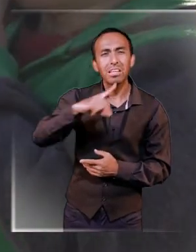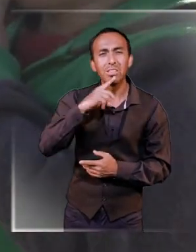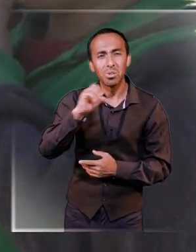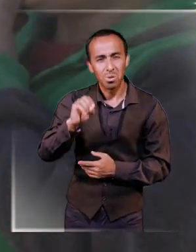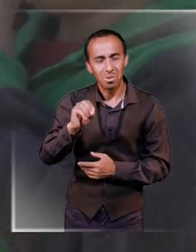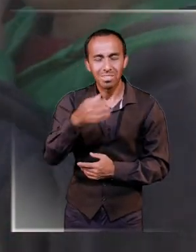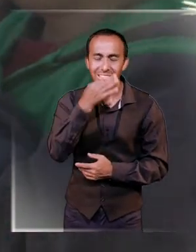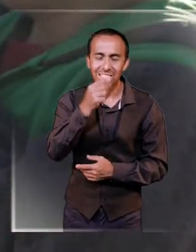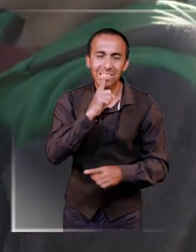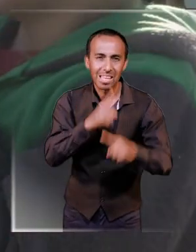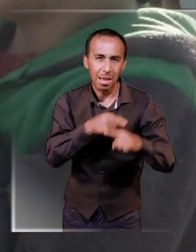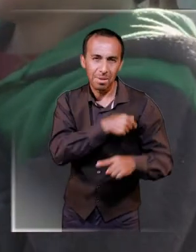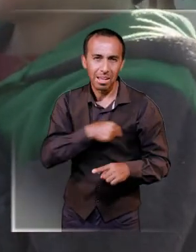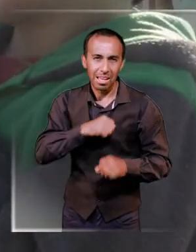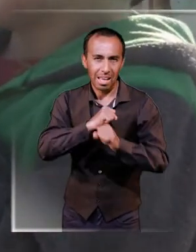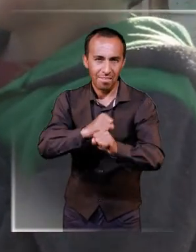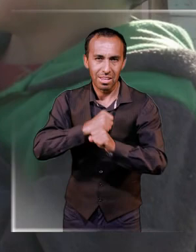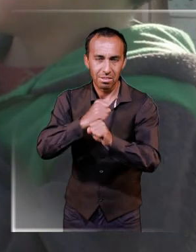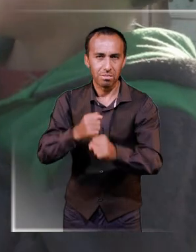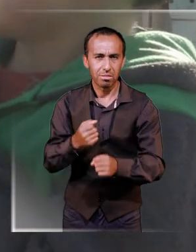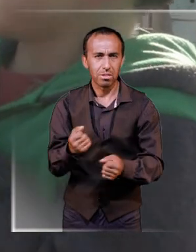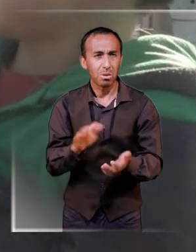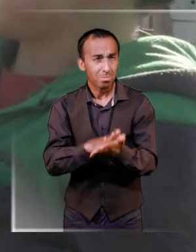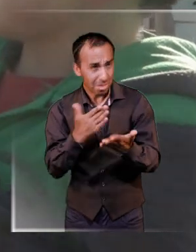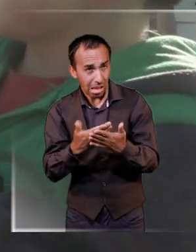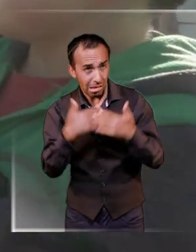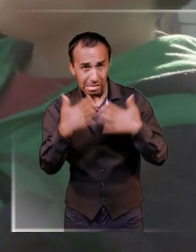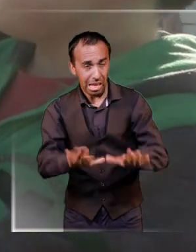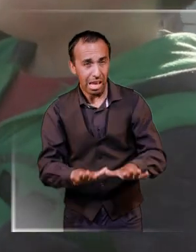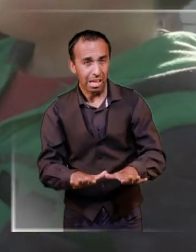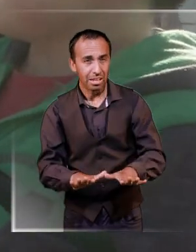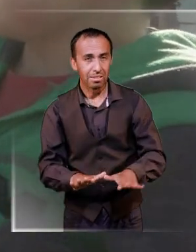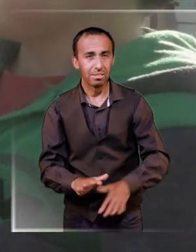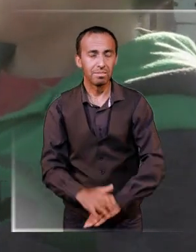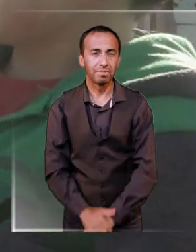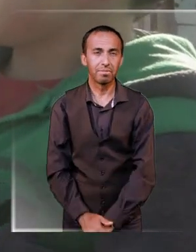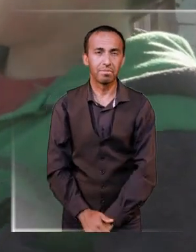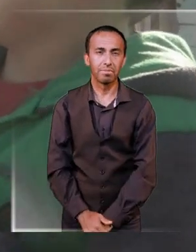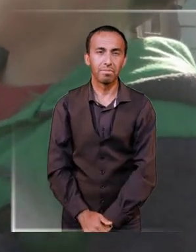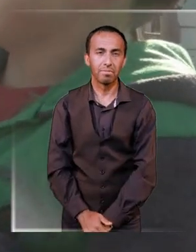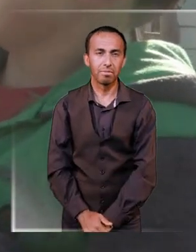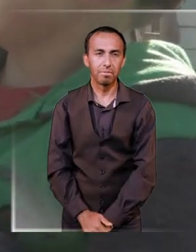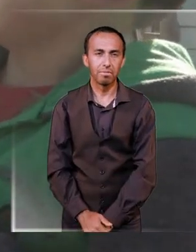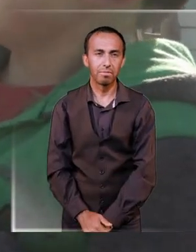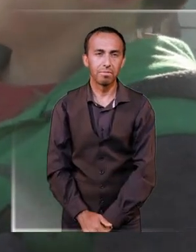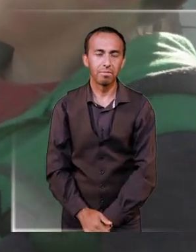pues, monito. Ya, monito, ¿estamos listos?